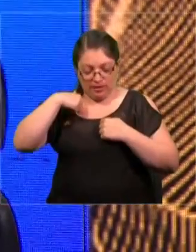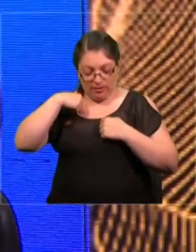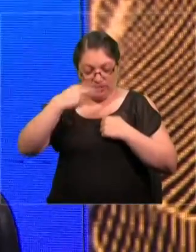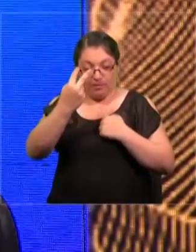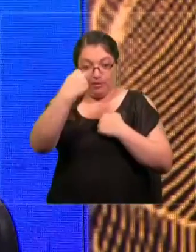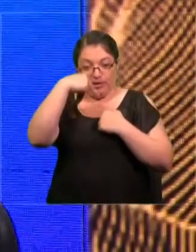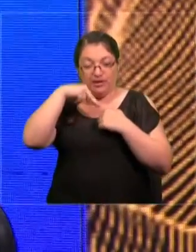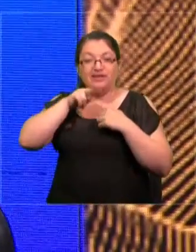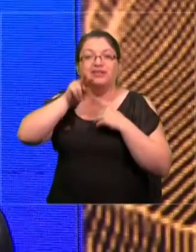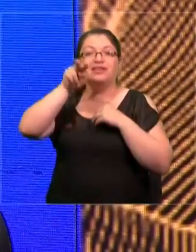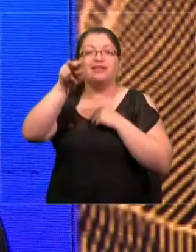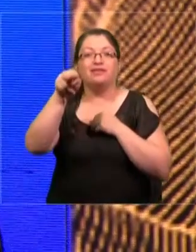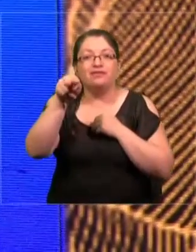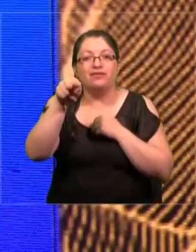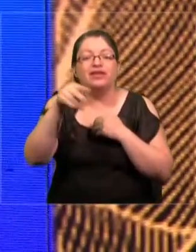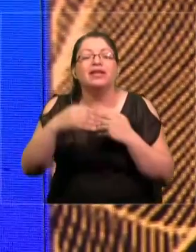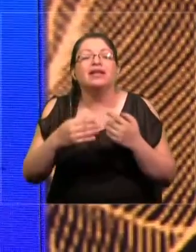Y por tanto, desde un individuo vivo.